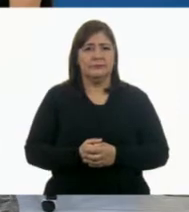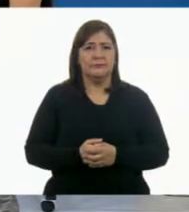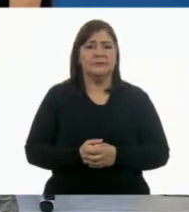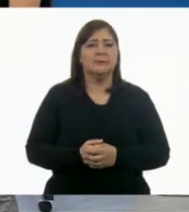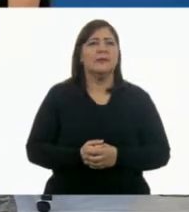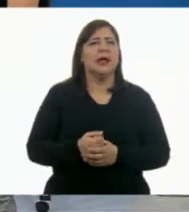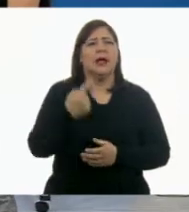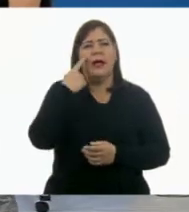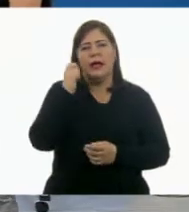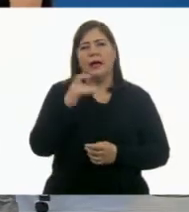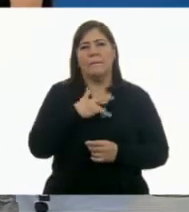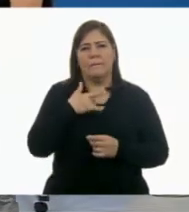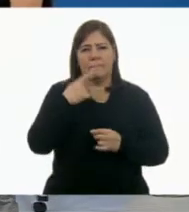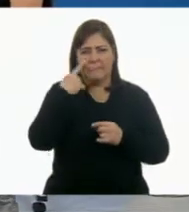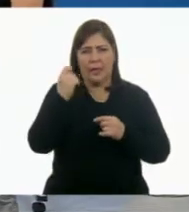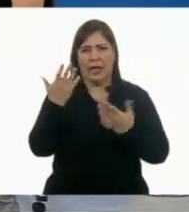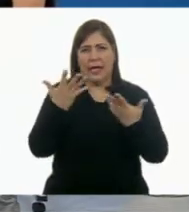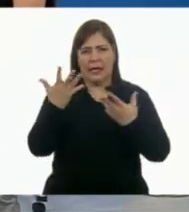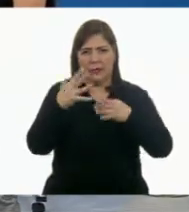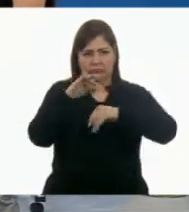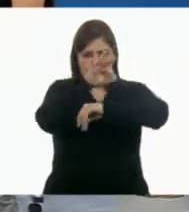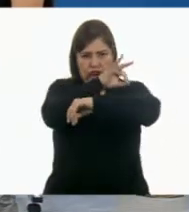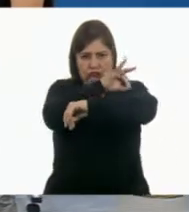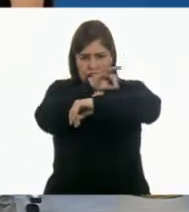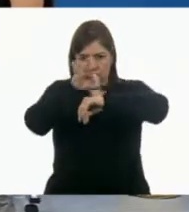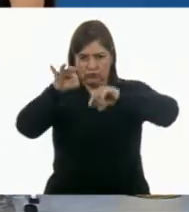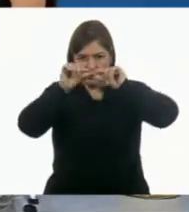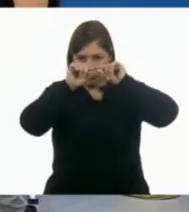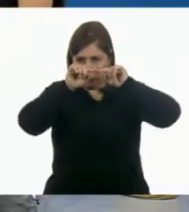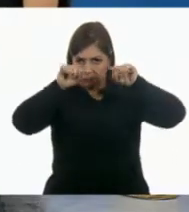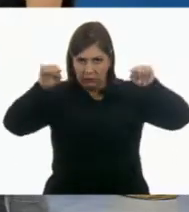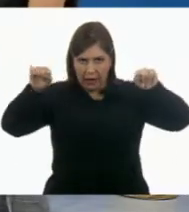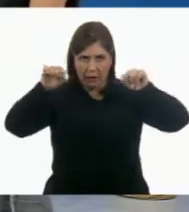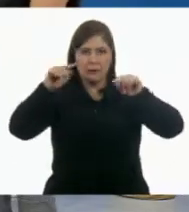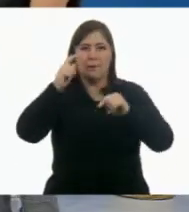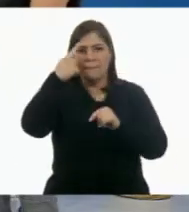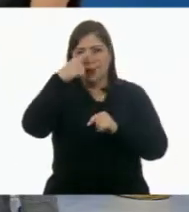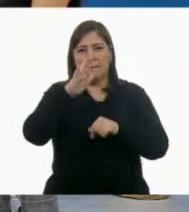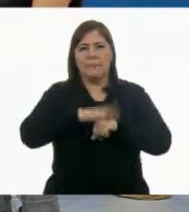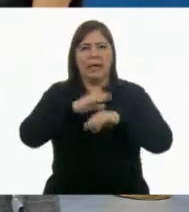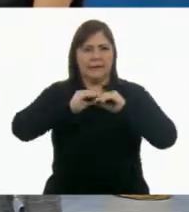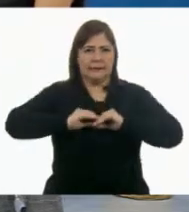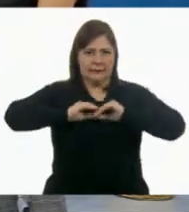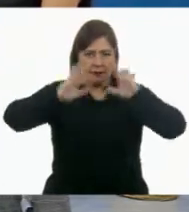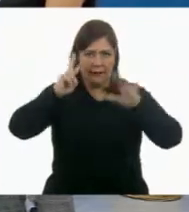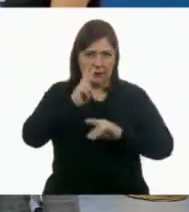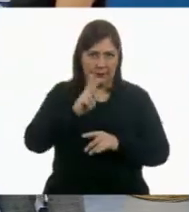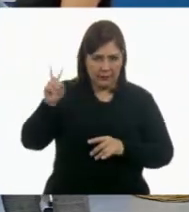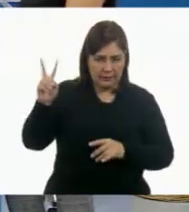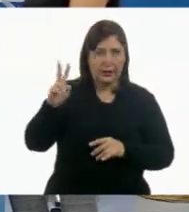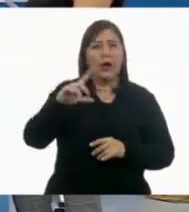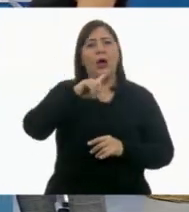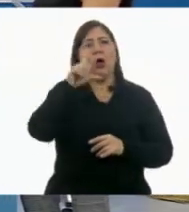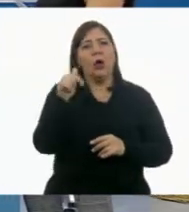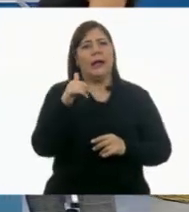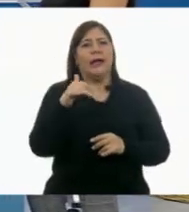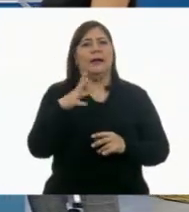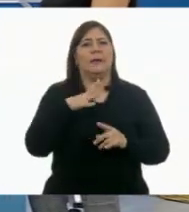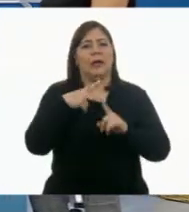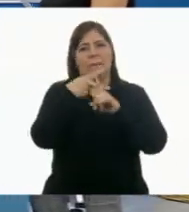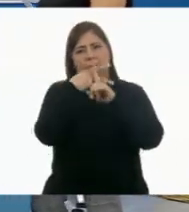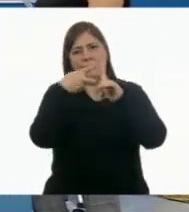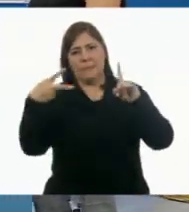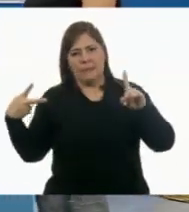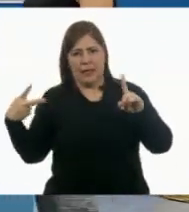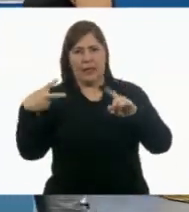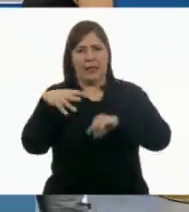Que trace primero su línea horizontal para que le quede claro su cuadro. Que vamos a hacer con la escuadra el